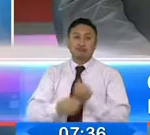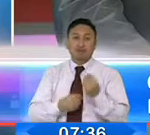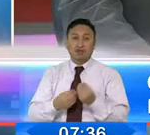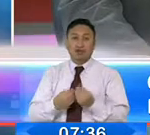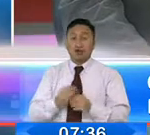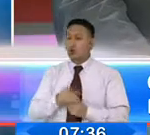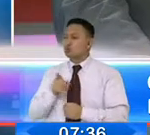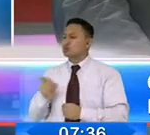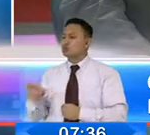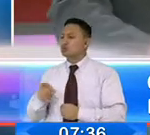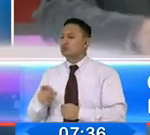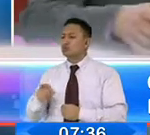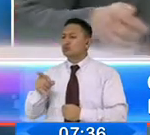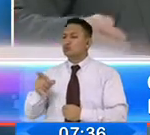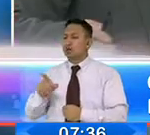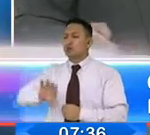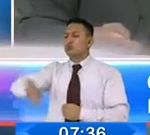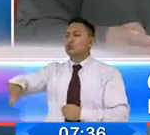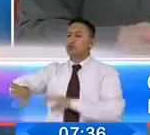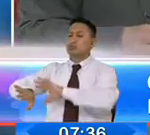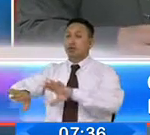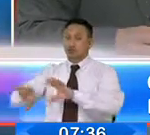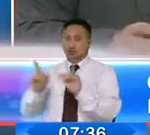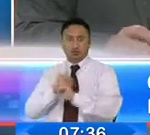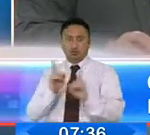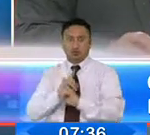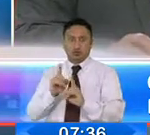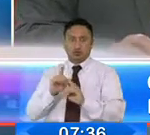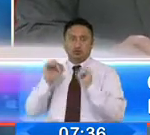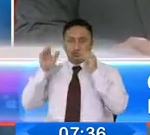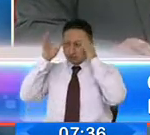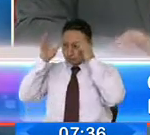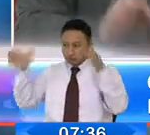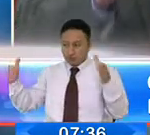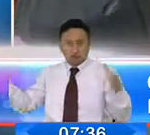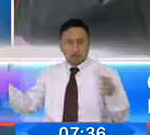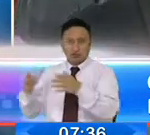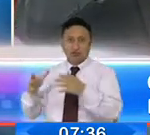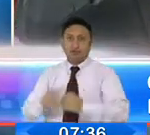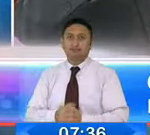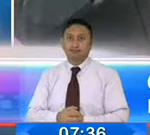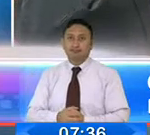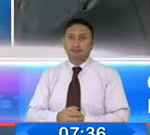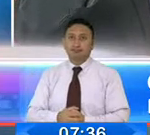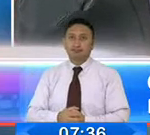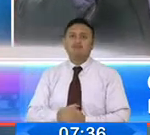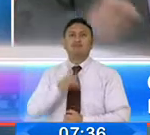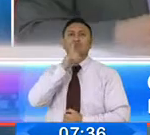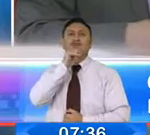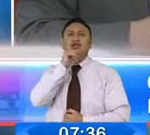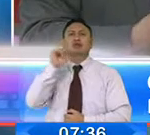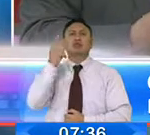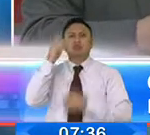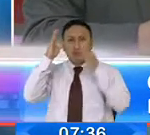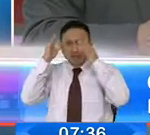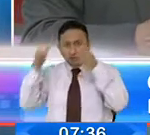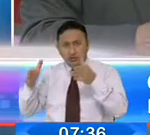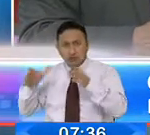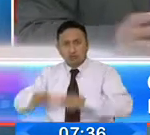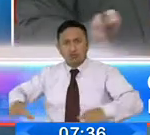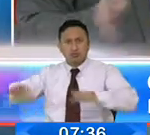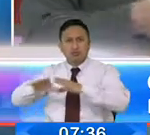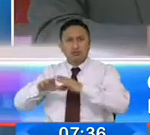ni limitando los temas. Bueno. En ese sentido, quiero ser muy claro. Pero también, ¿qué sectores tienen prioridades, señor